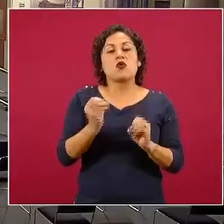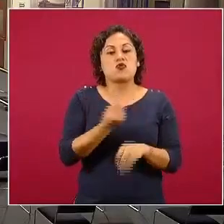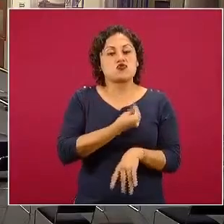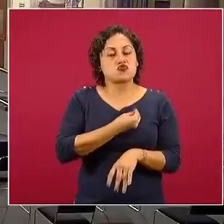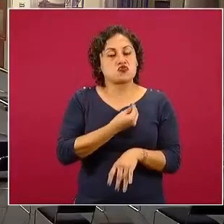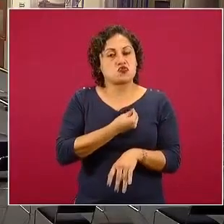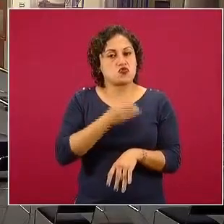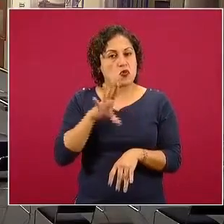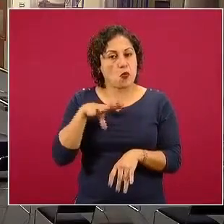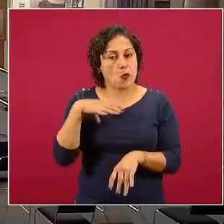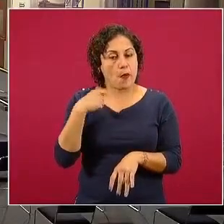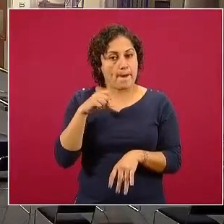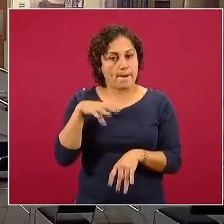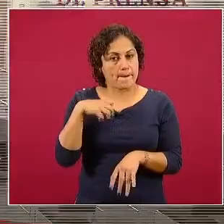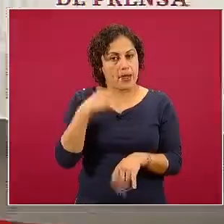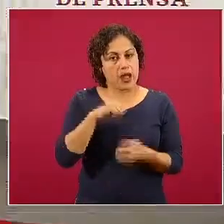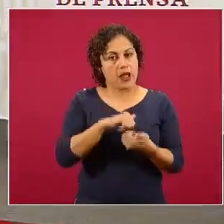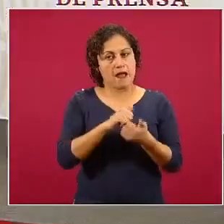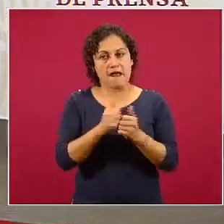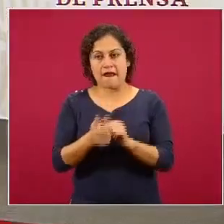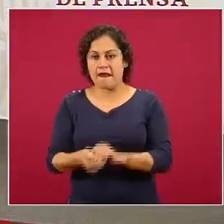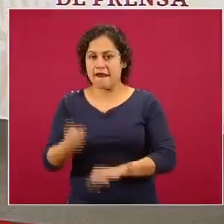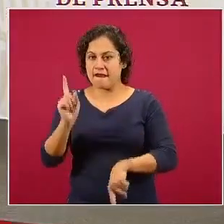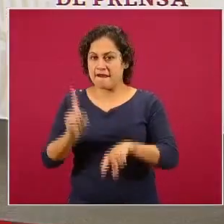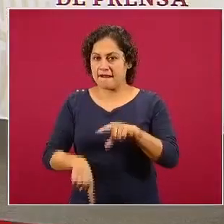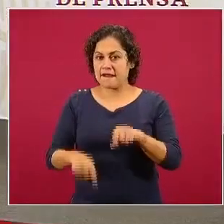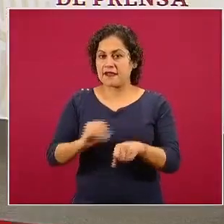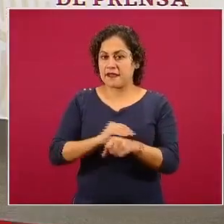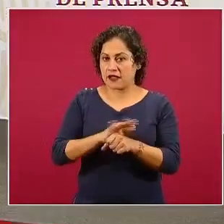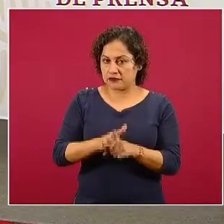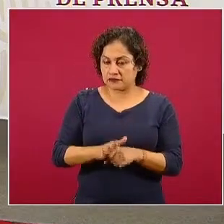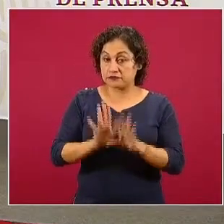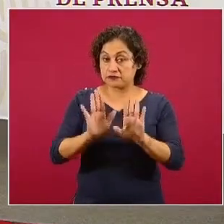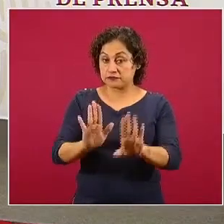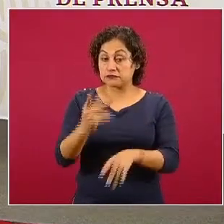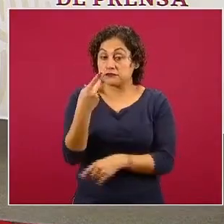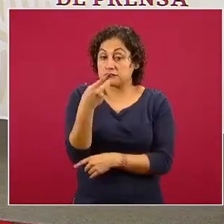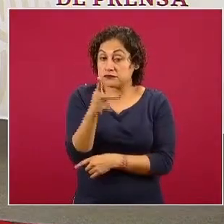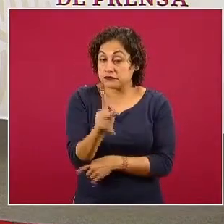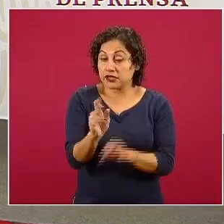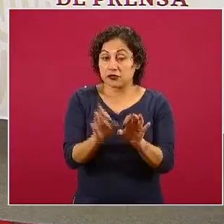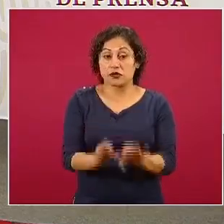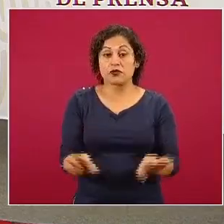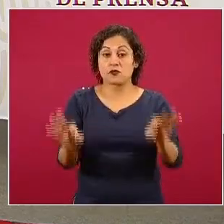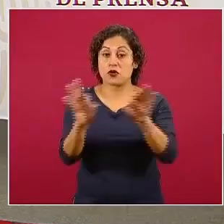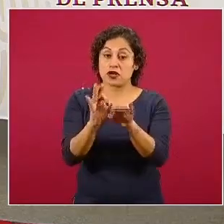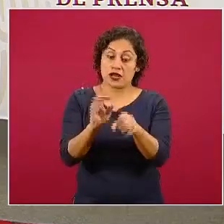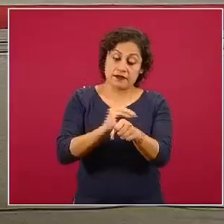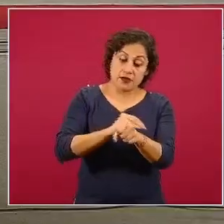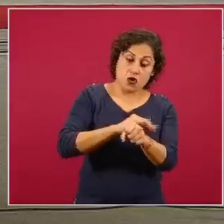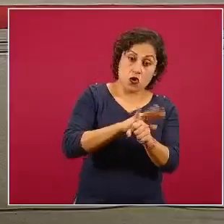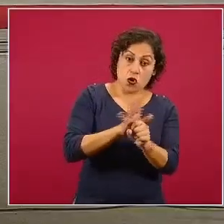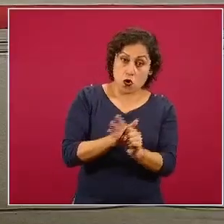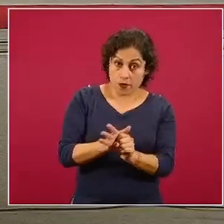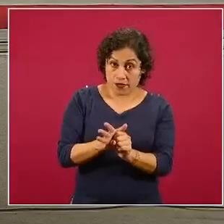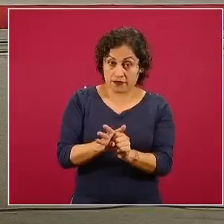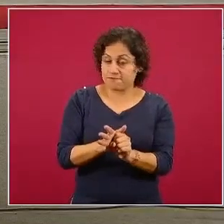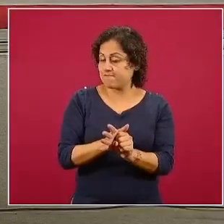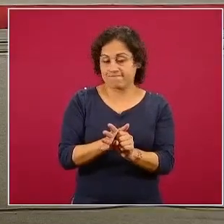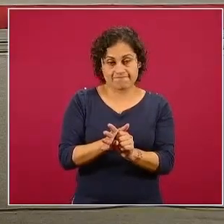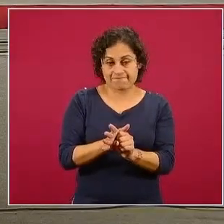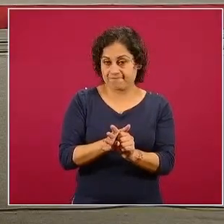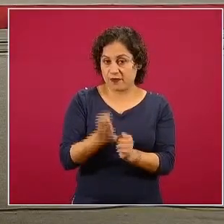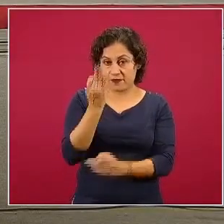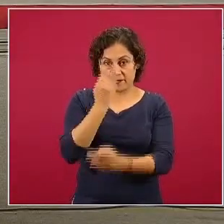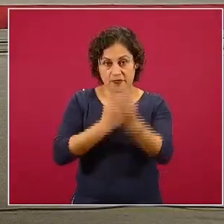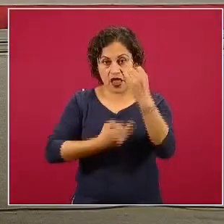pero que sabemos en este momento virus SARS-CoV-2 y COVID-19 no tiene un tratamiento específico. Entonces, por eso